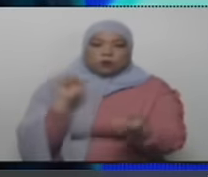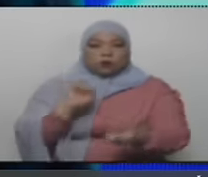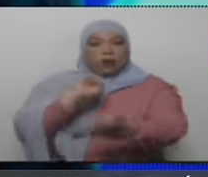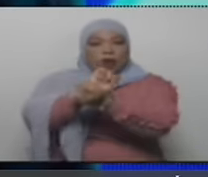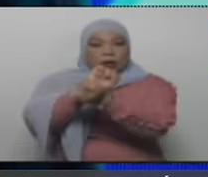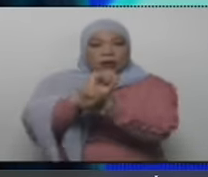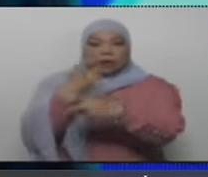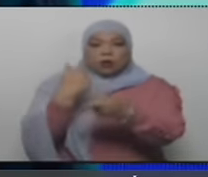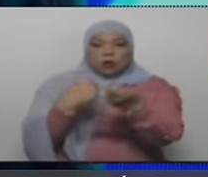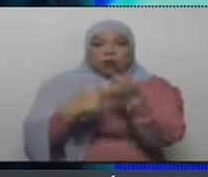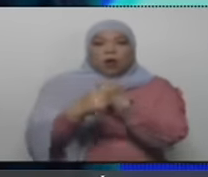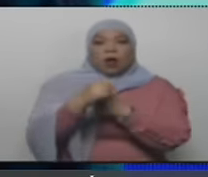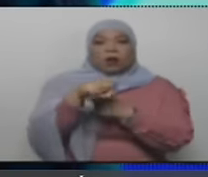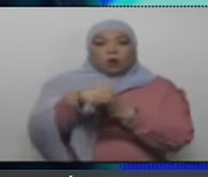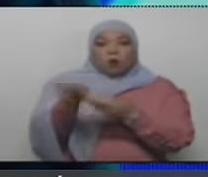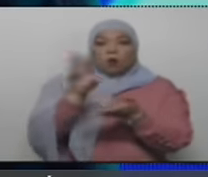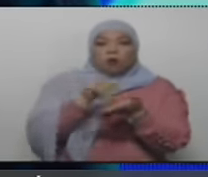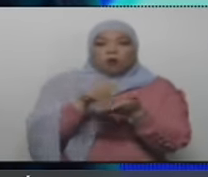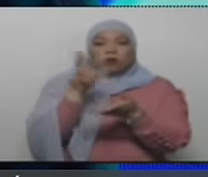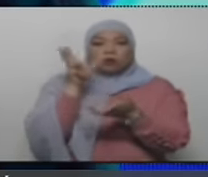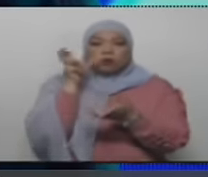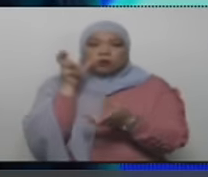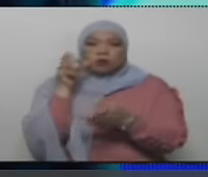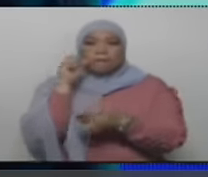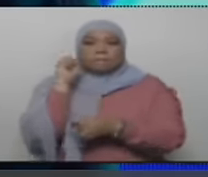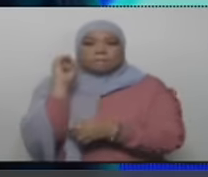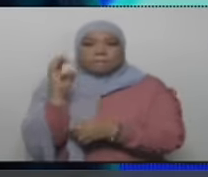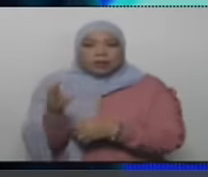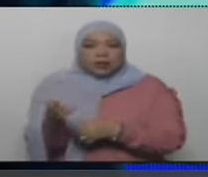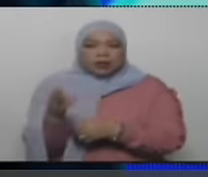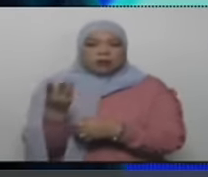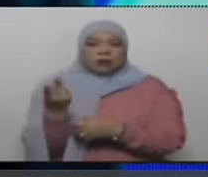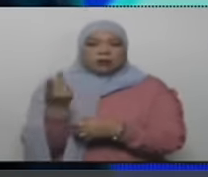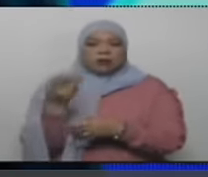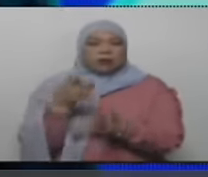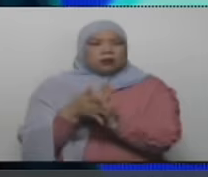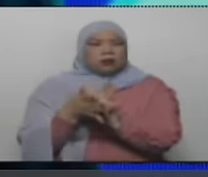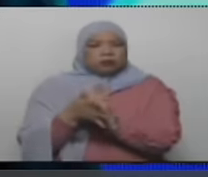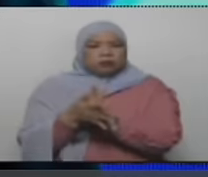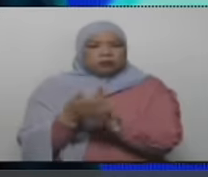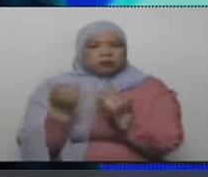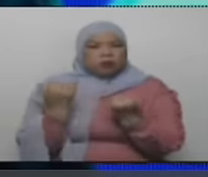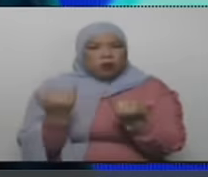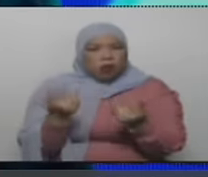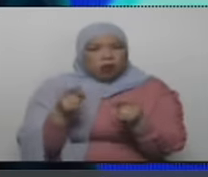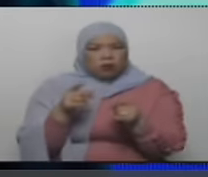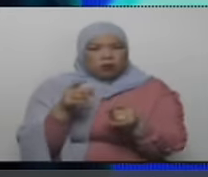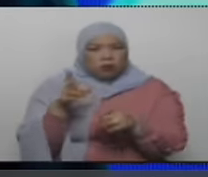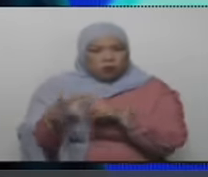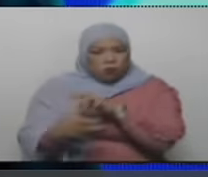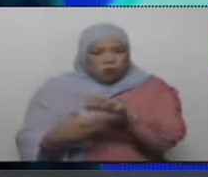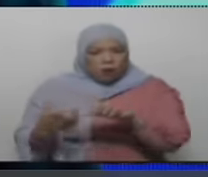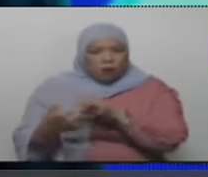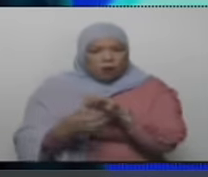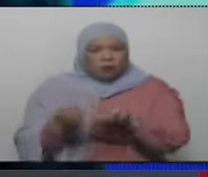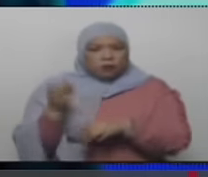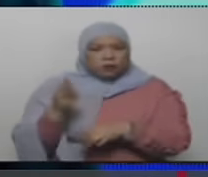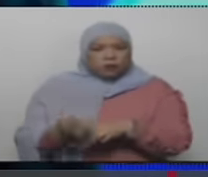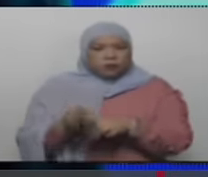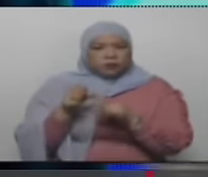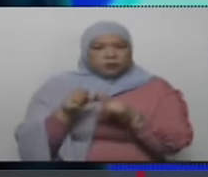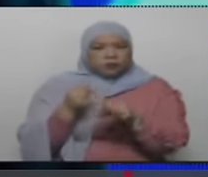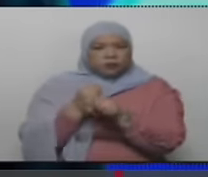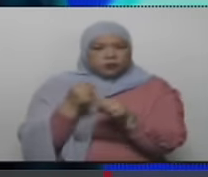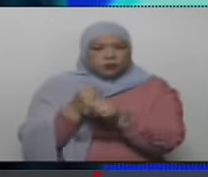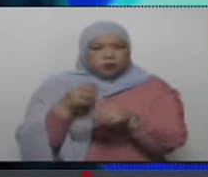Tocuyito. Y ahora volvemos a escuchar Petare. ¿Qué pasa allí en Petare? ¿Por qué esa fijación de